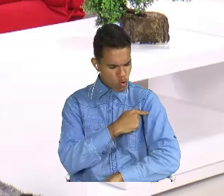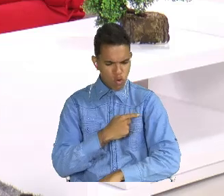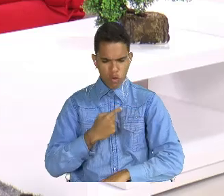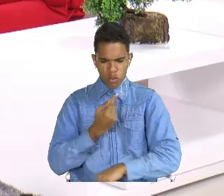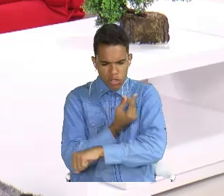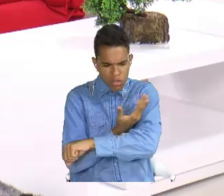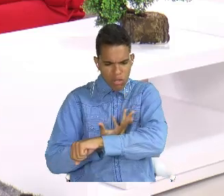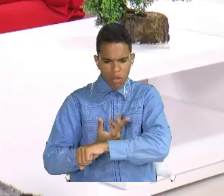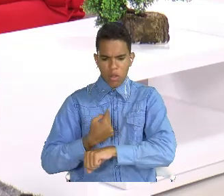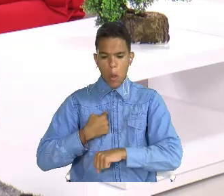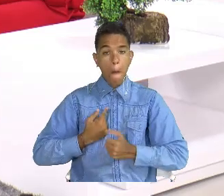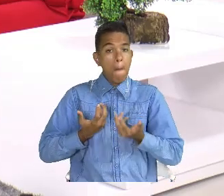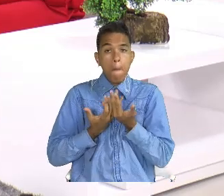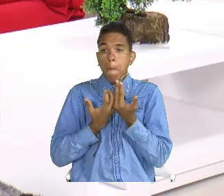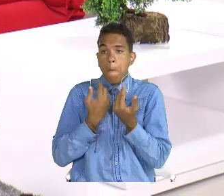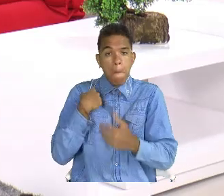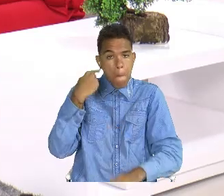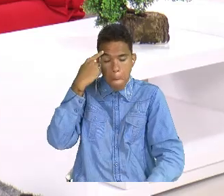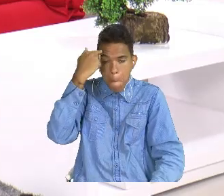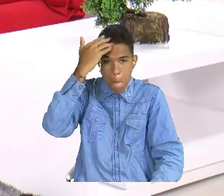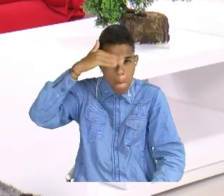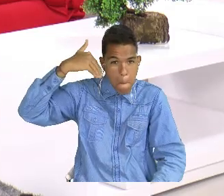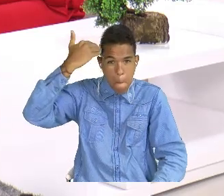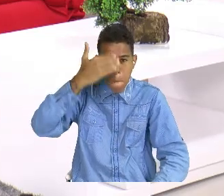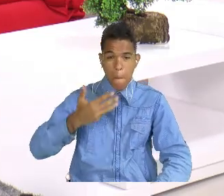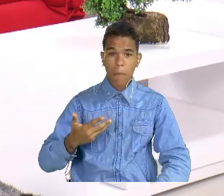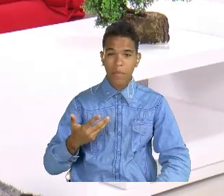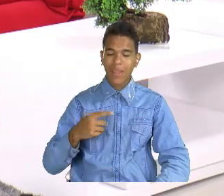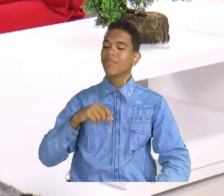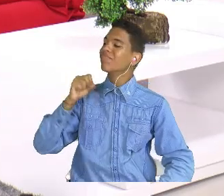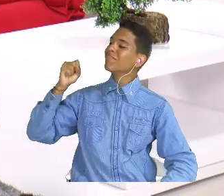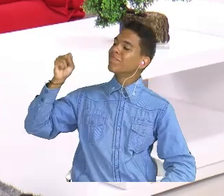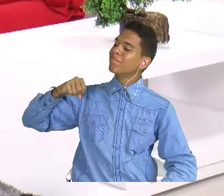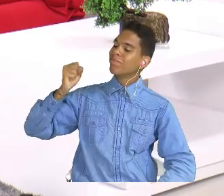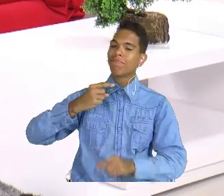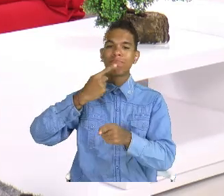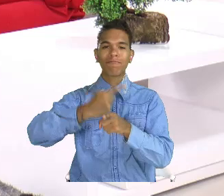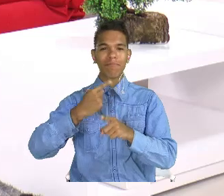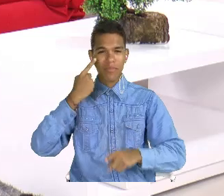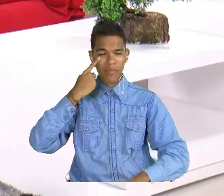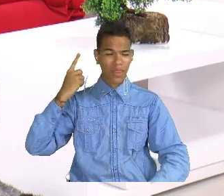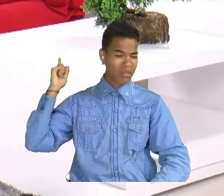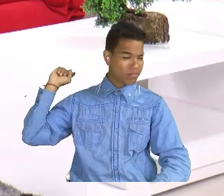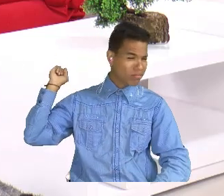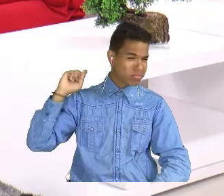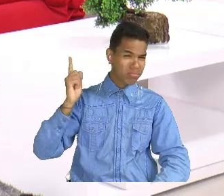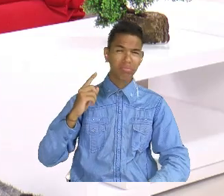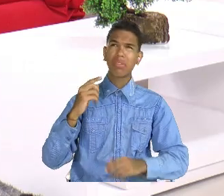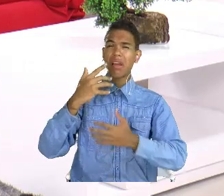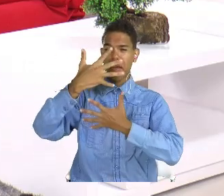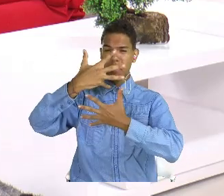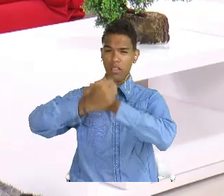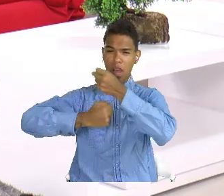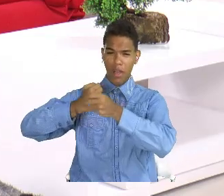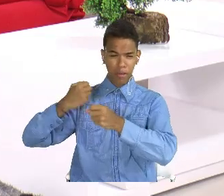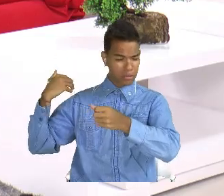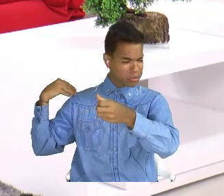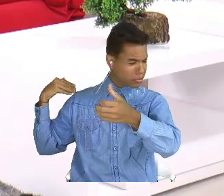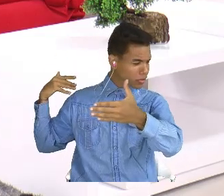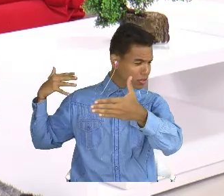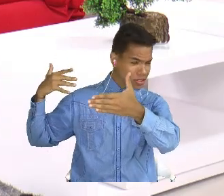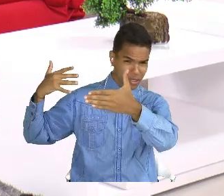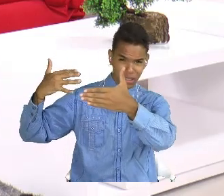que lastimosamente durante los últimos años o la última década, digámoslo así, se ha